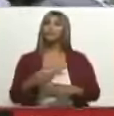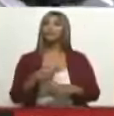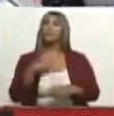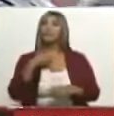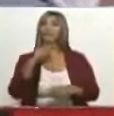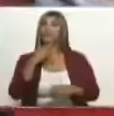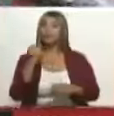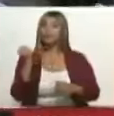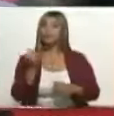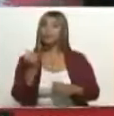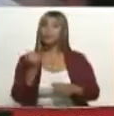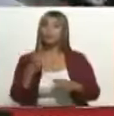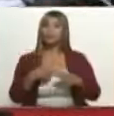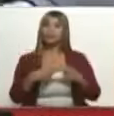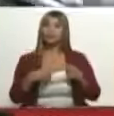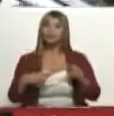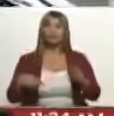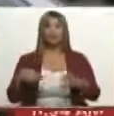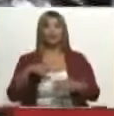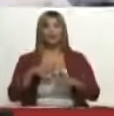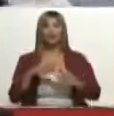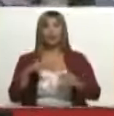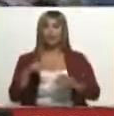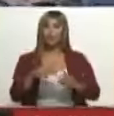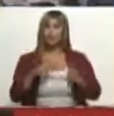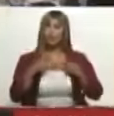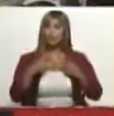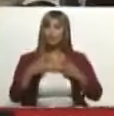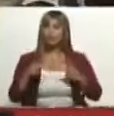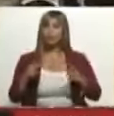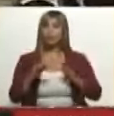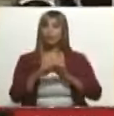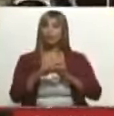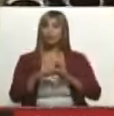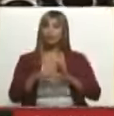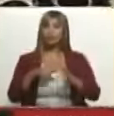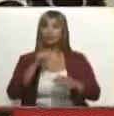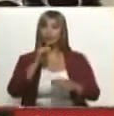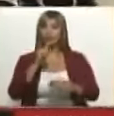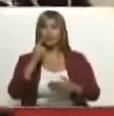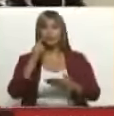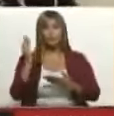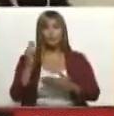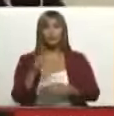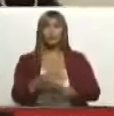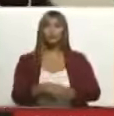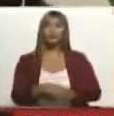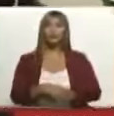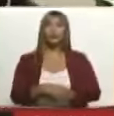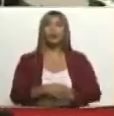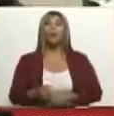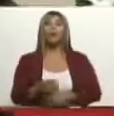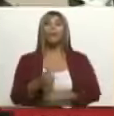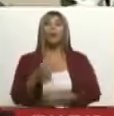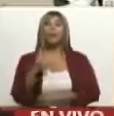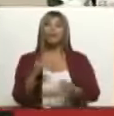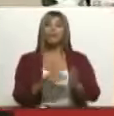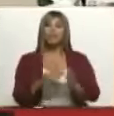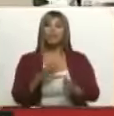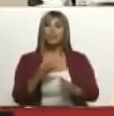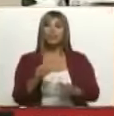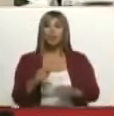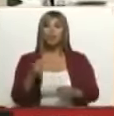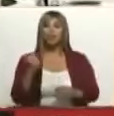cantidad, y todo esto que será publicado debidamente para su información, más de 1.500 armas